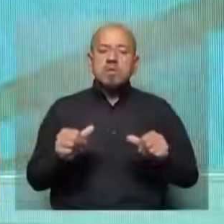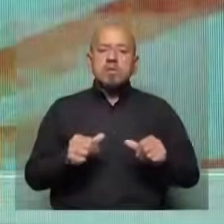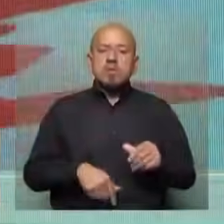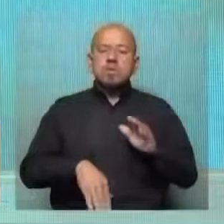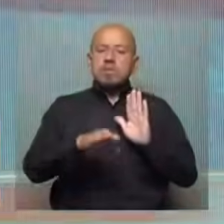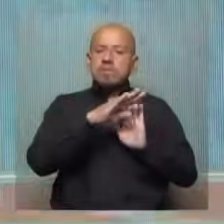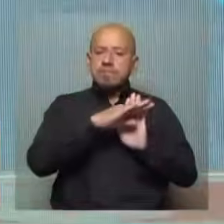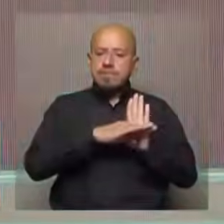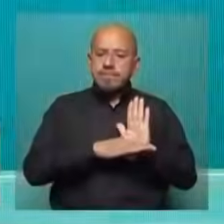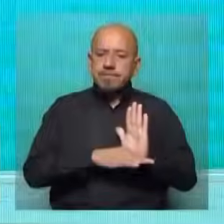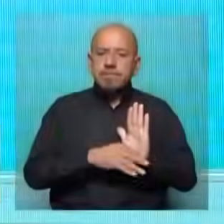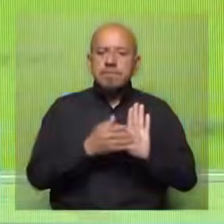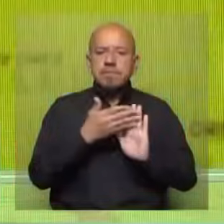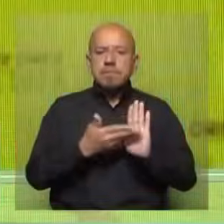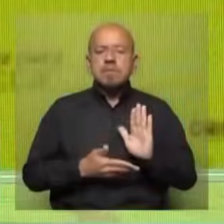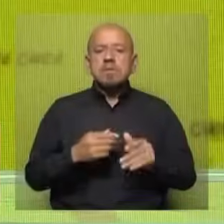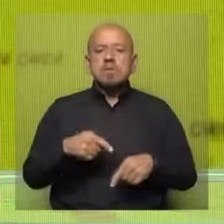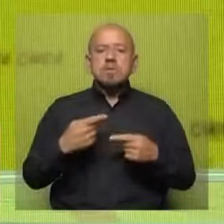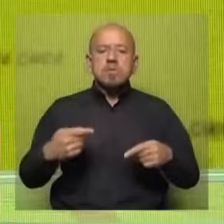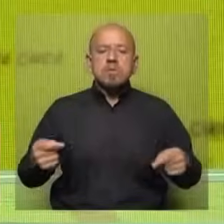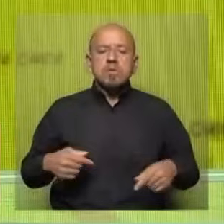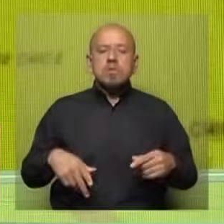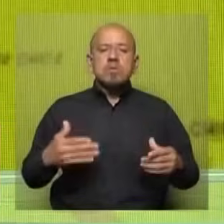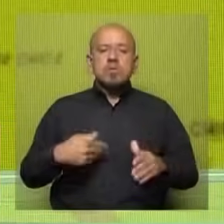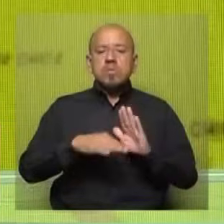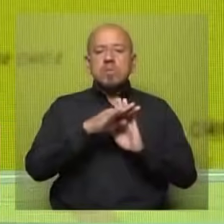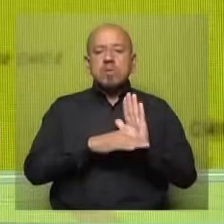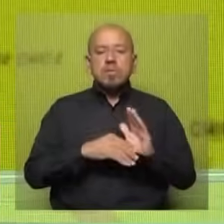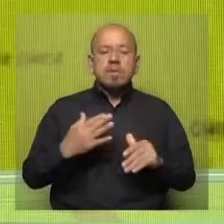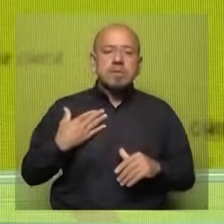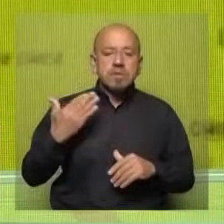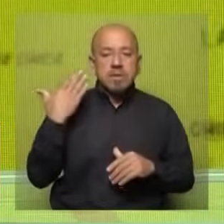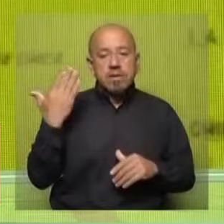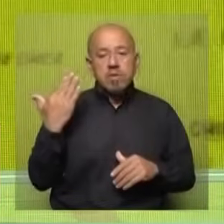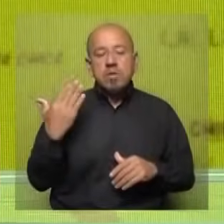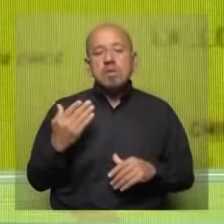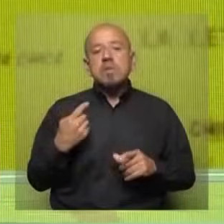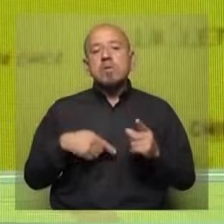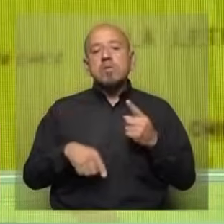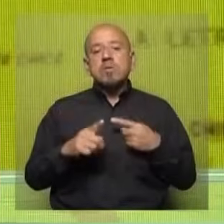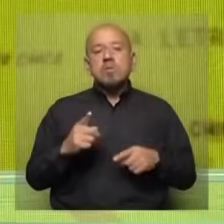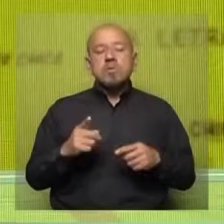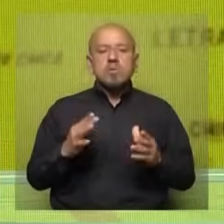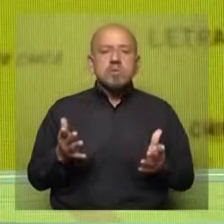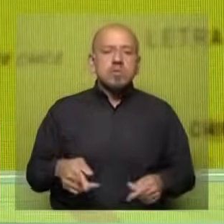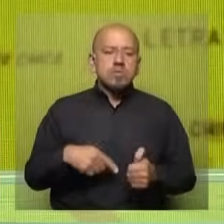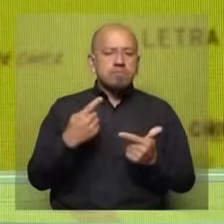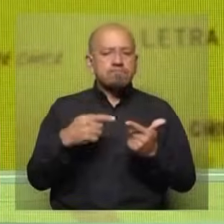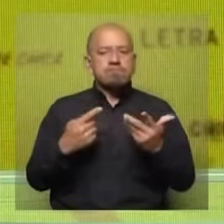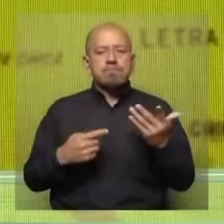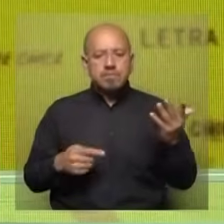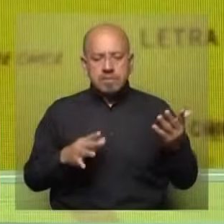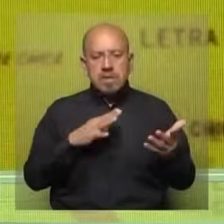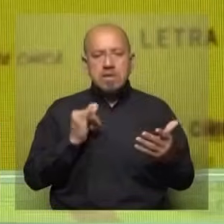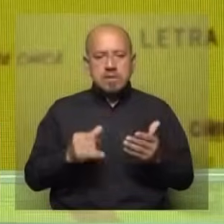que abarca este tipo de cosas, que es un programa de valores y que considera todas estas cosas que yo estoy diciendo.